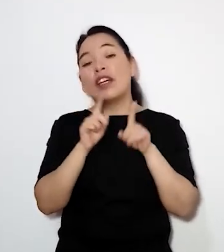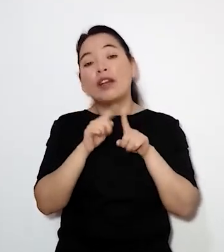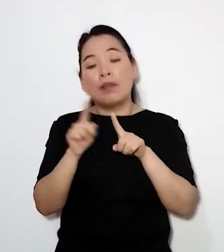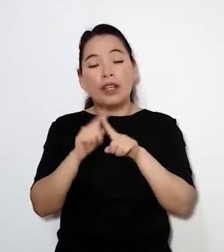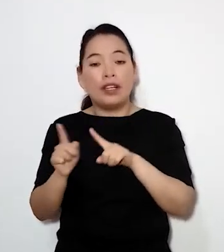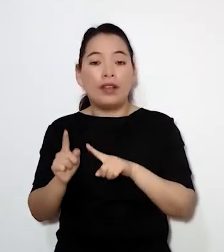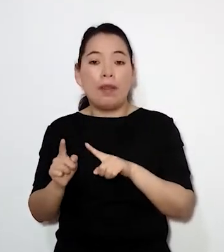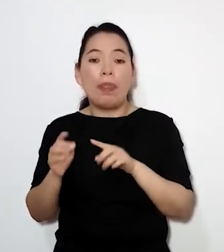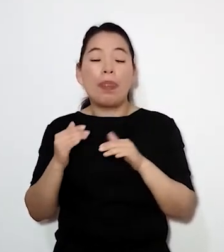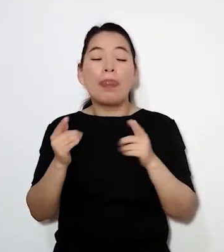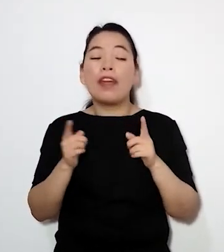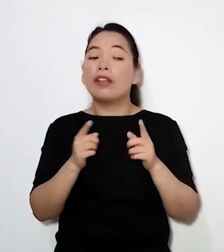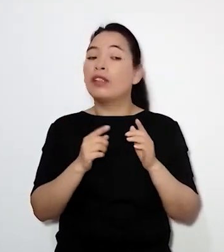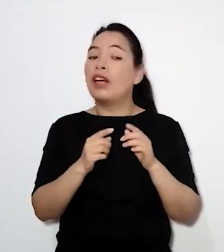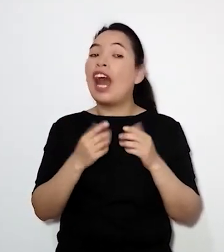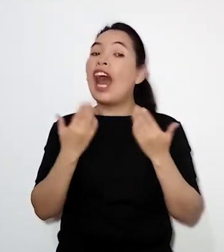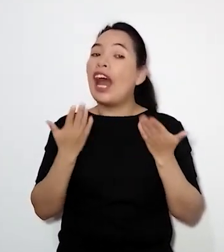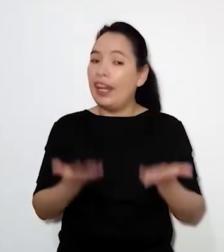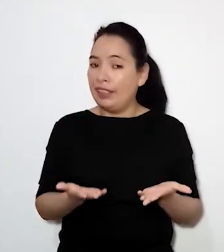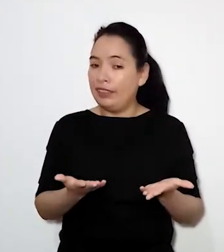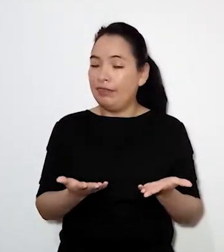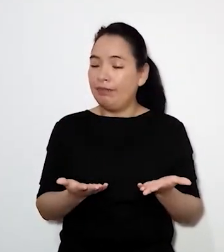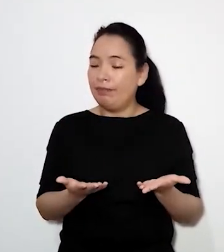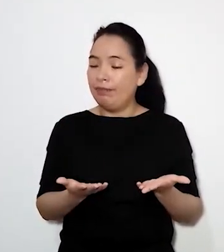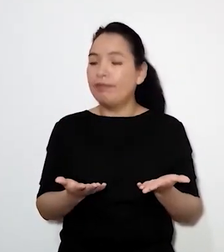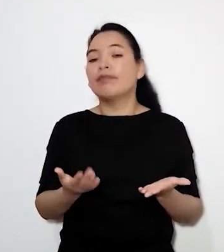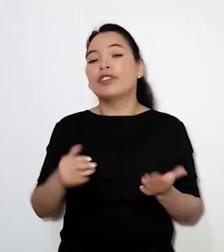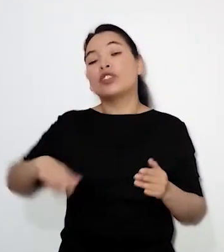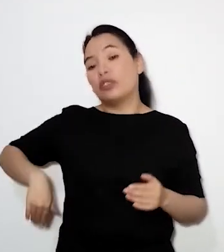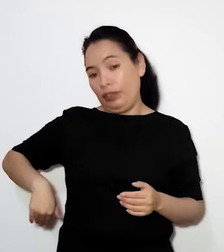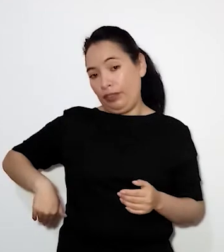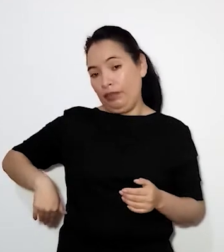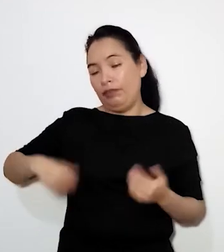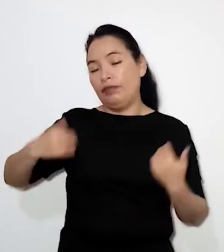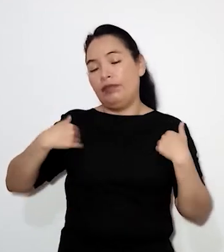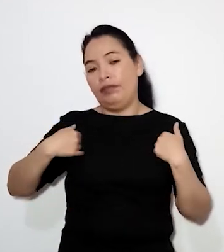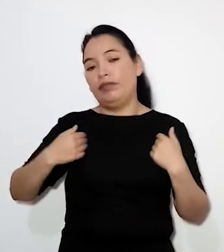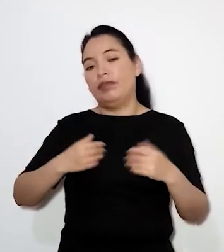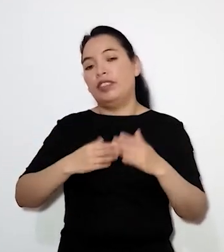discriminación que limitan las oportunidades de aprendizaje y el logro de una